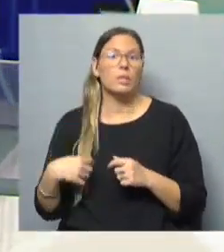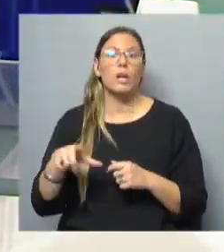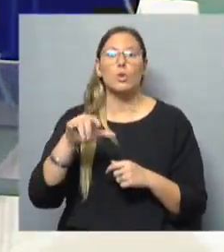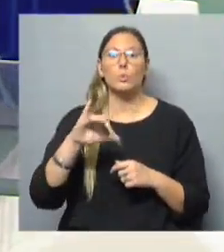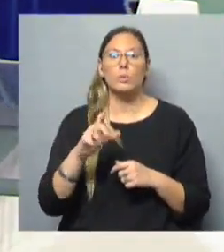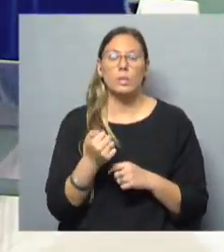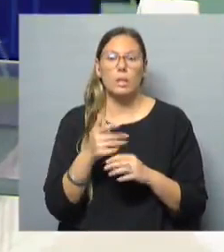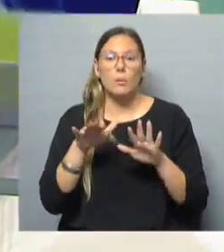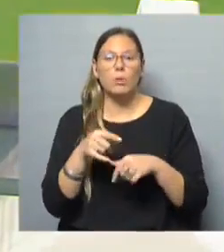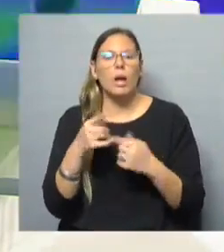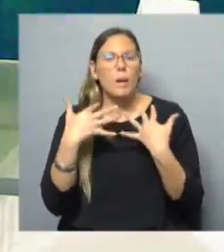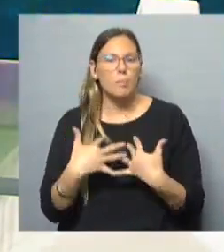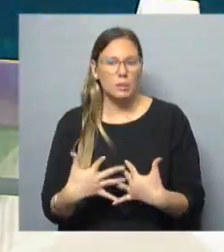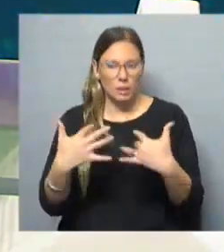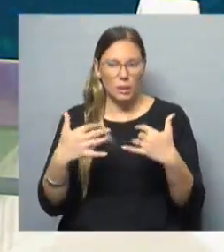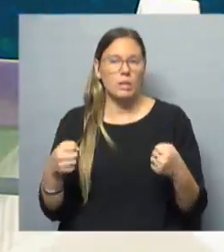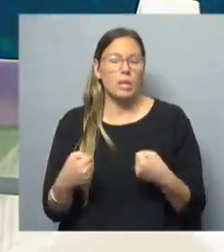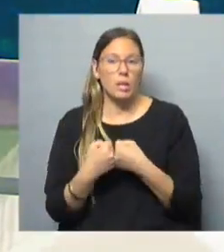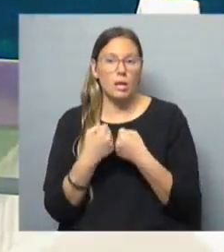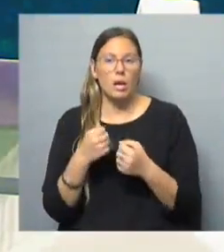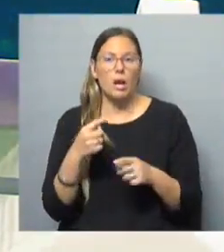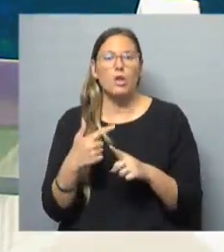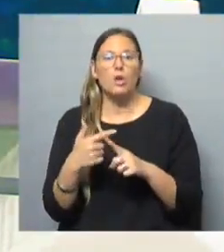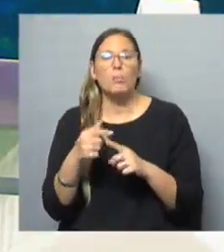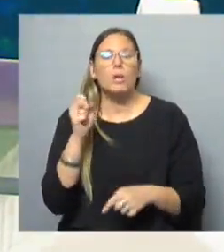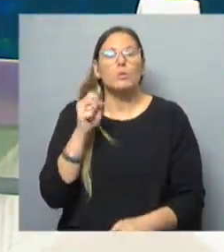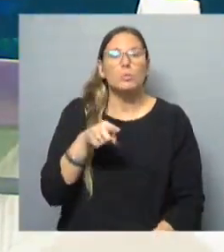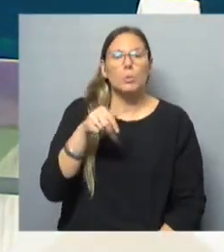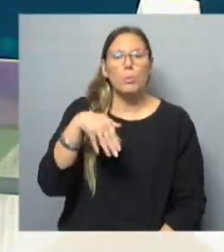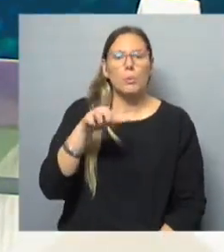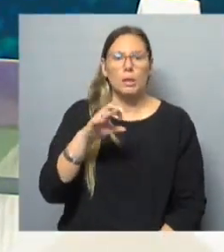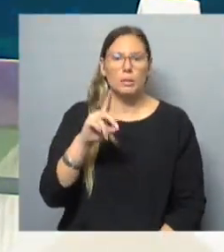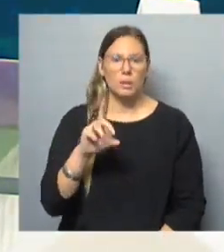Lucila sobre un espectáculo de impro que se llama A Su Merced.